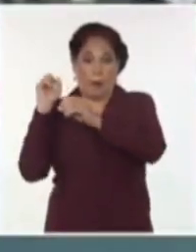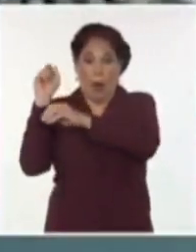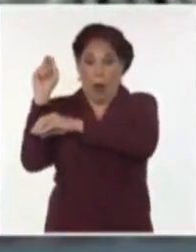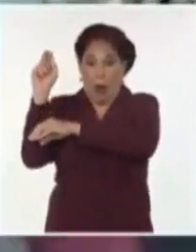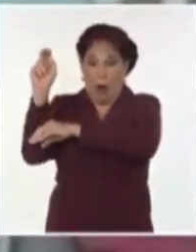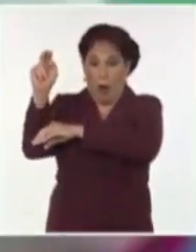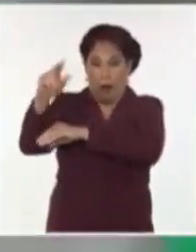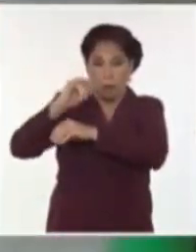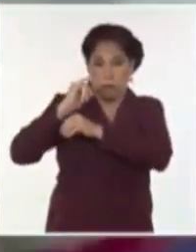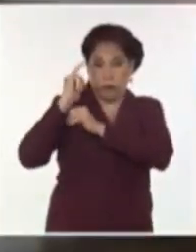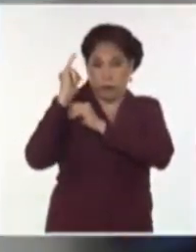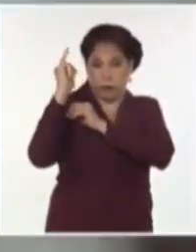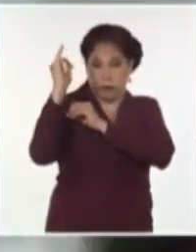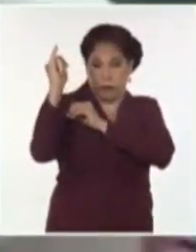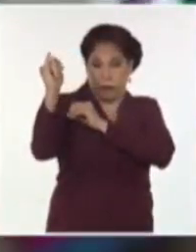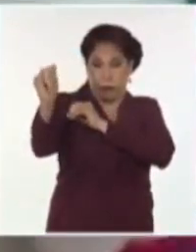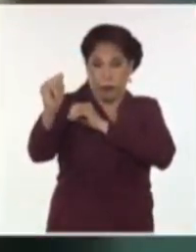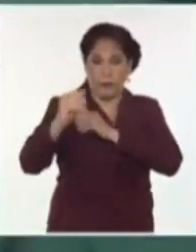se fue.